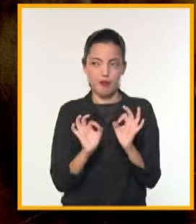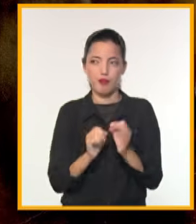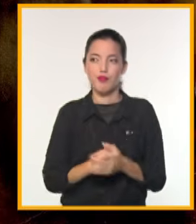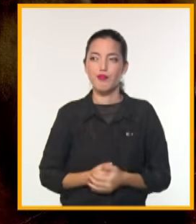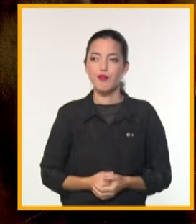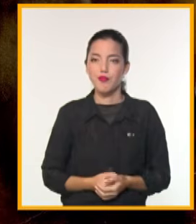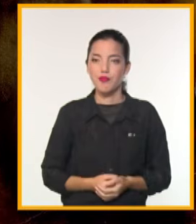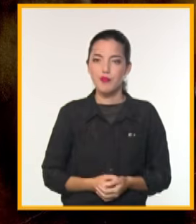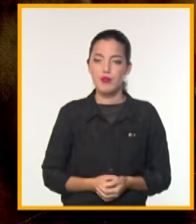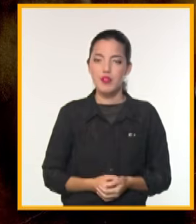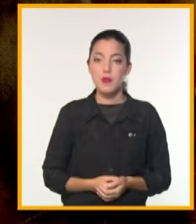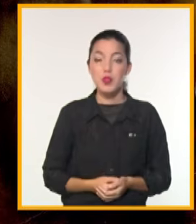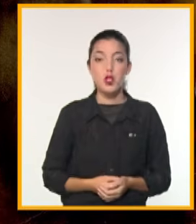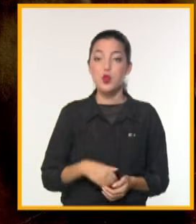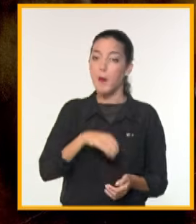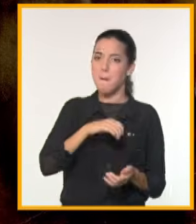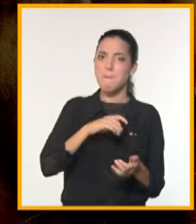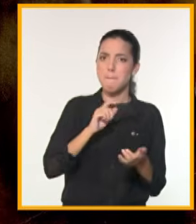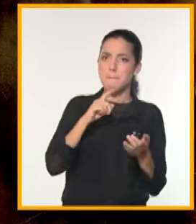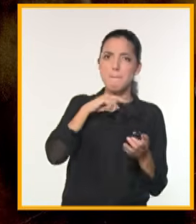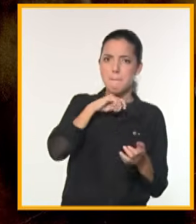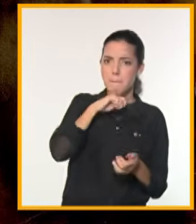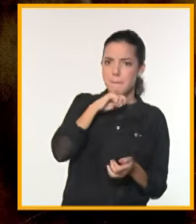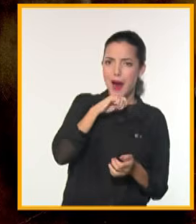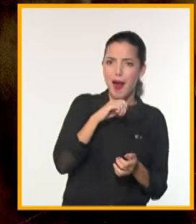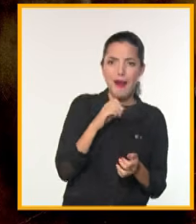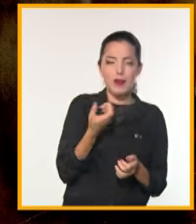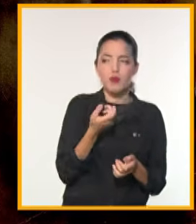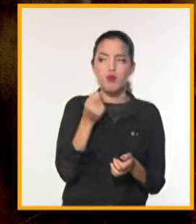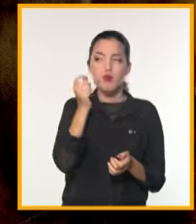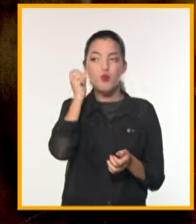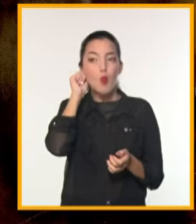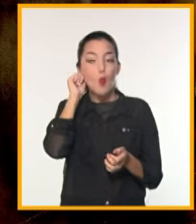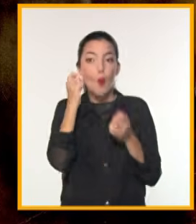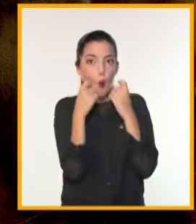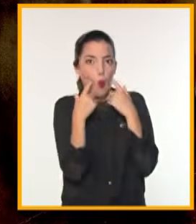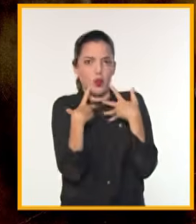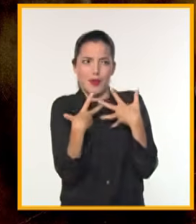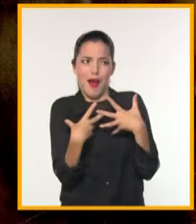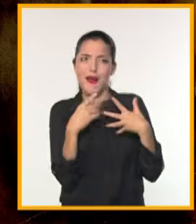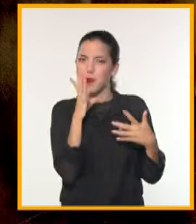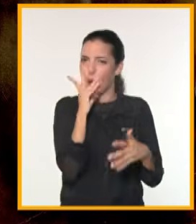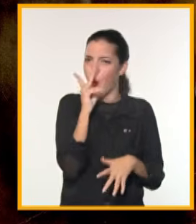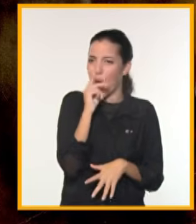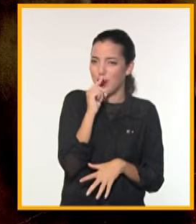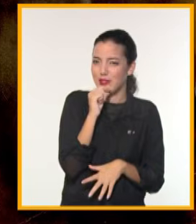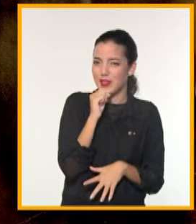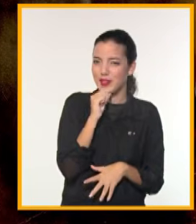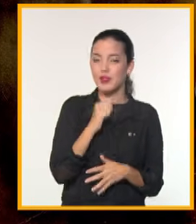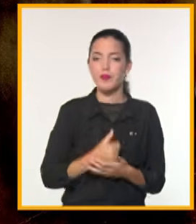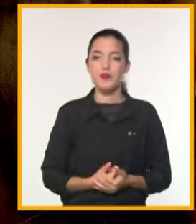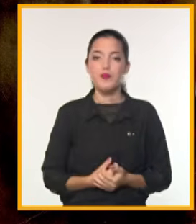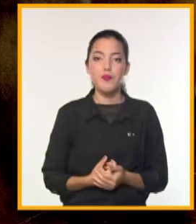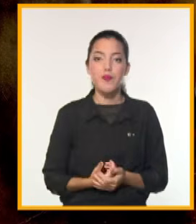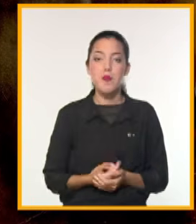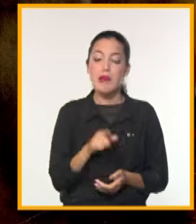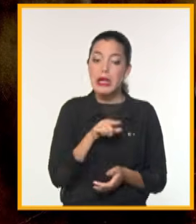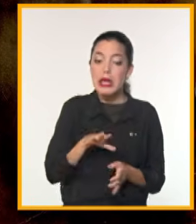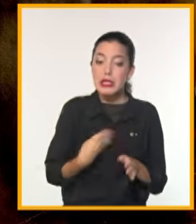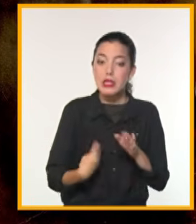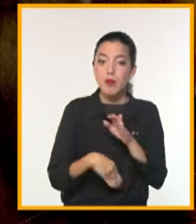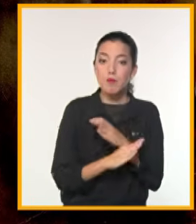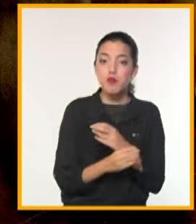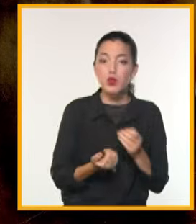su madre era una mujer bellísima, Sí, ¿no? mi madre era una mujer bonita. Y además guapa, porque si se metió en el Partido Comunista como acto de rebeldía.